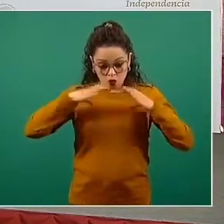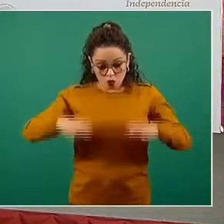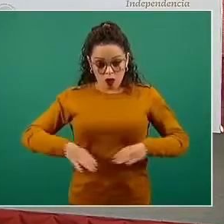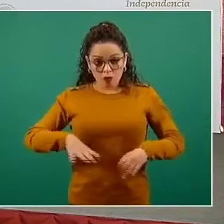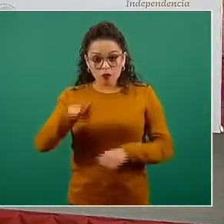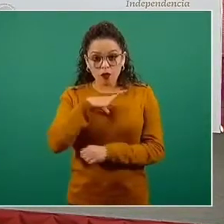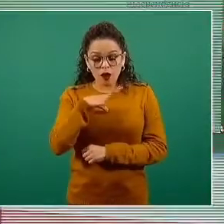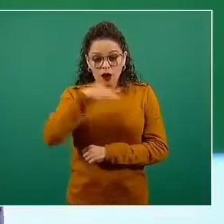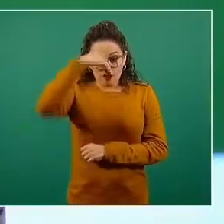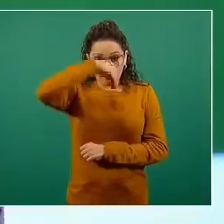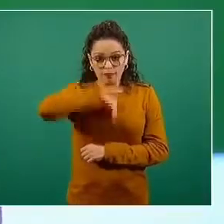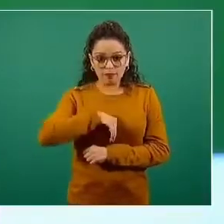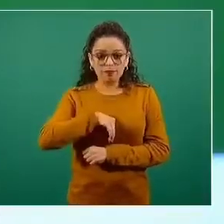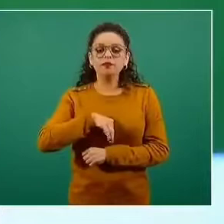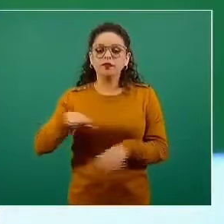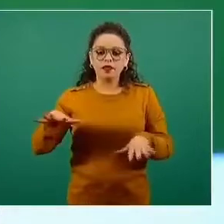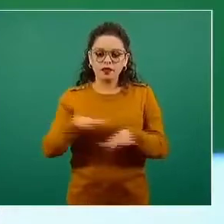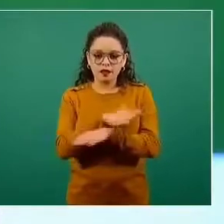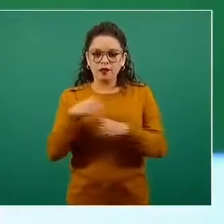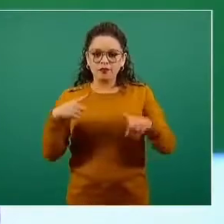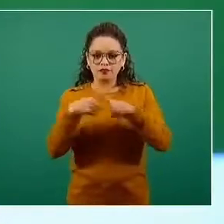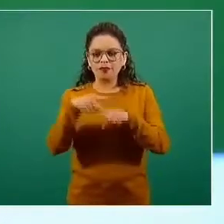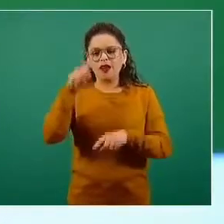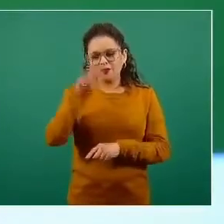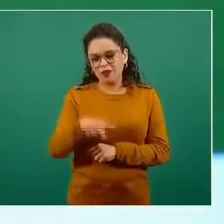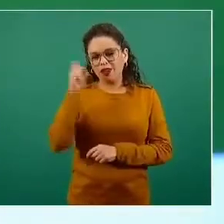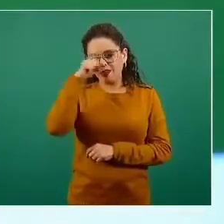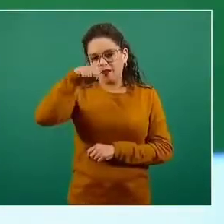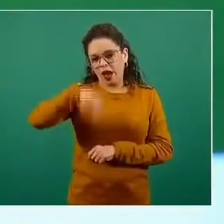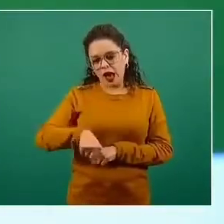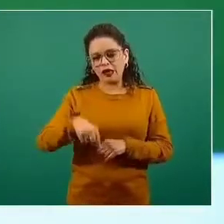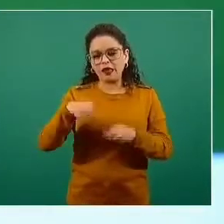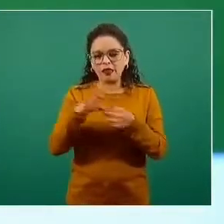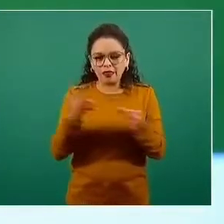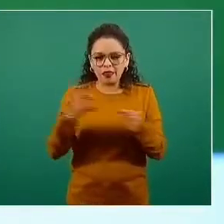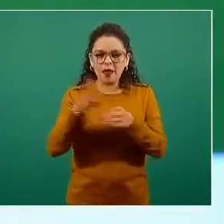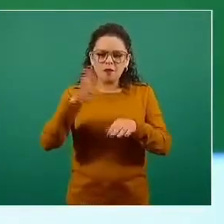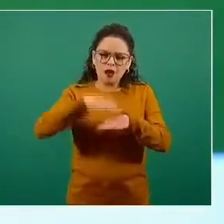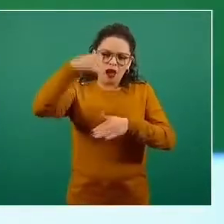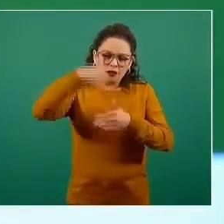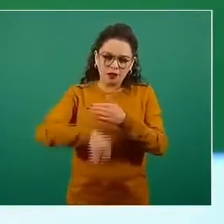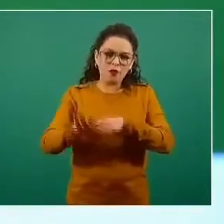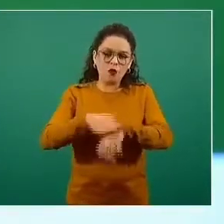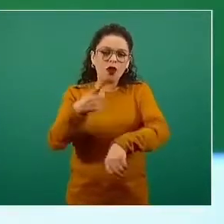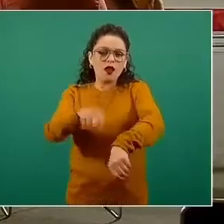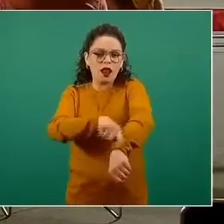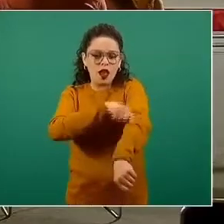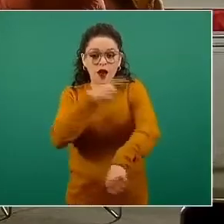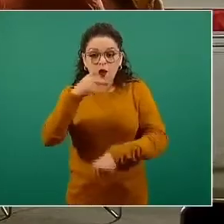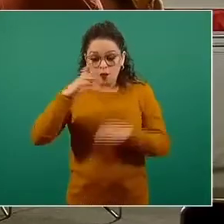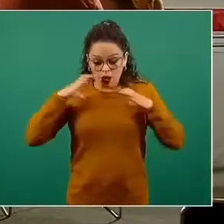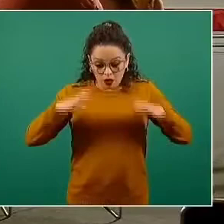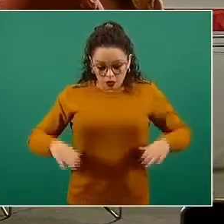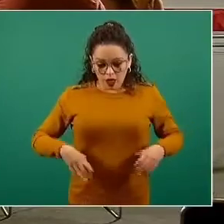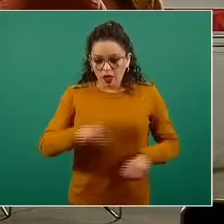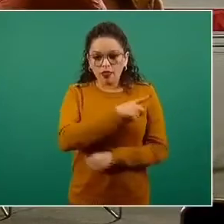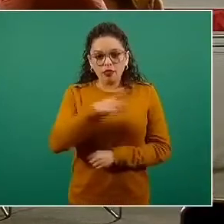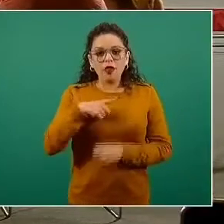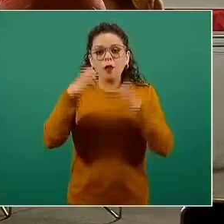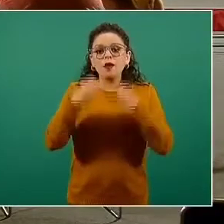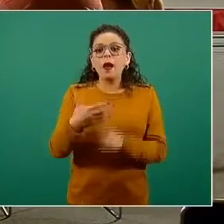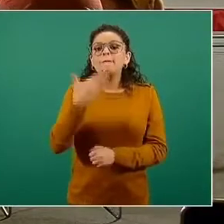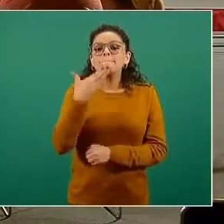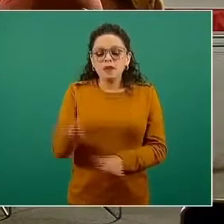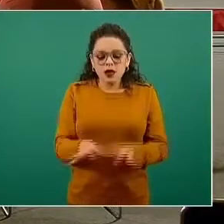varios componentes que sería demasiado extenso explicar aquí, y como recomendación general se refiere que el organismo esté en óptimas